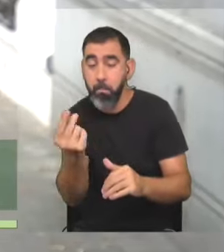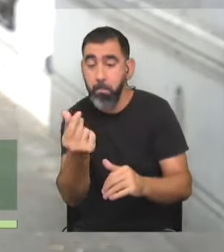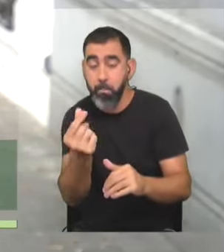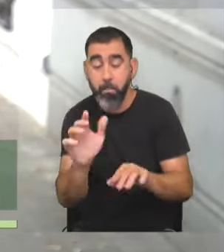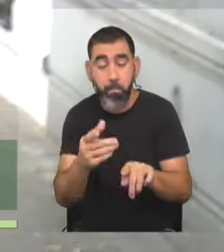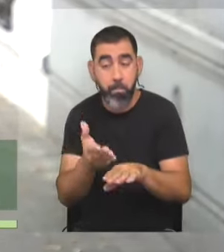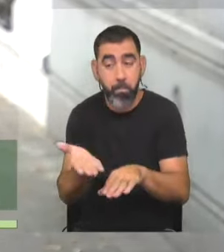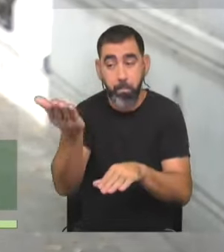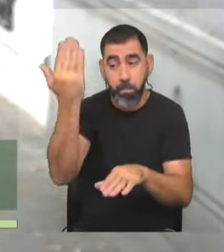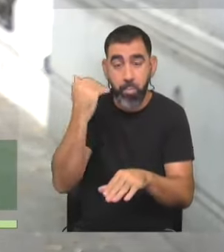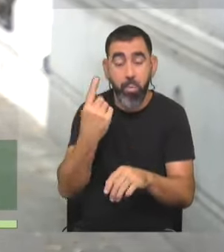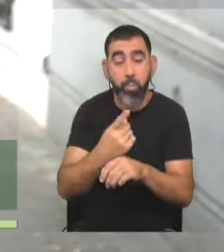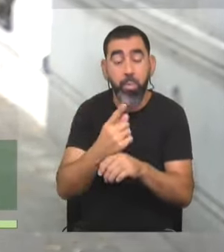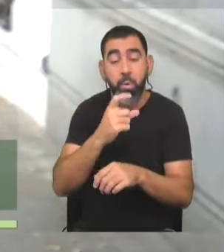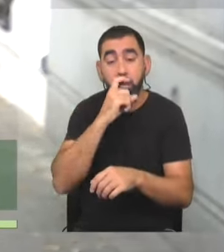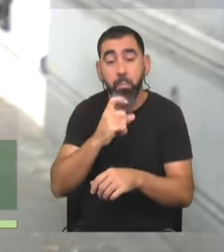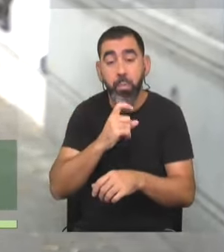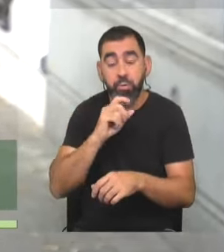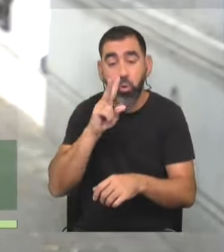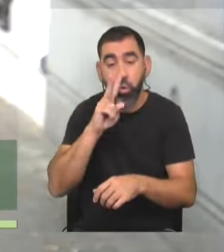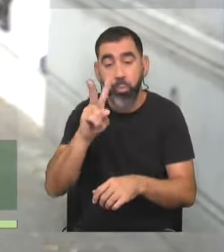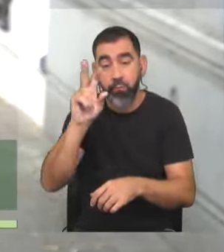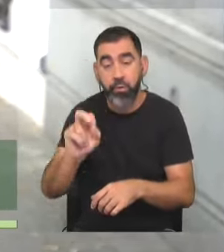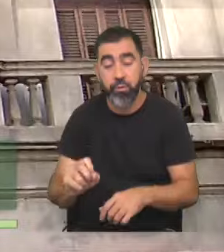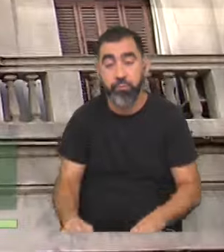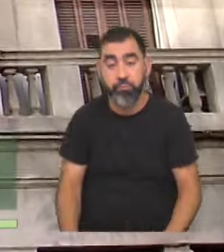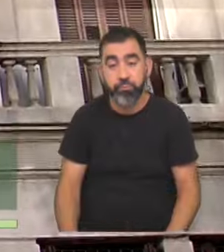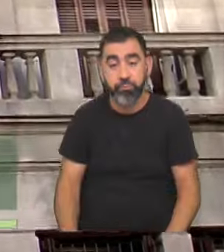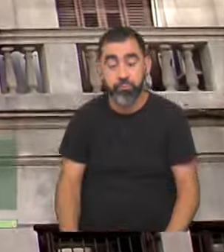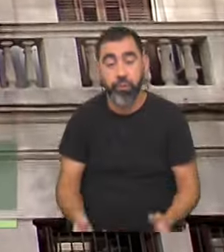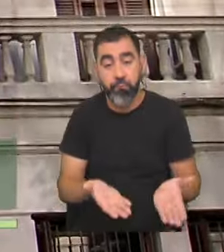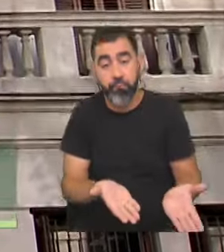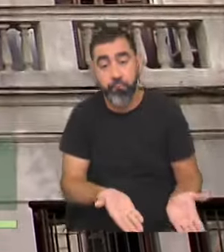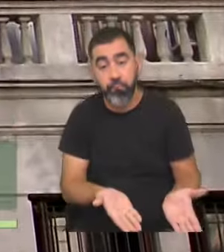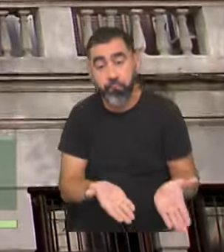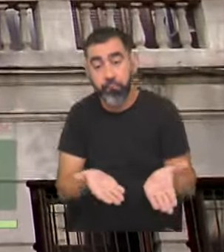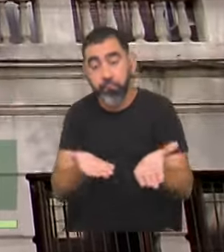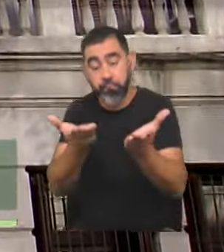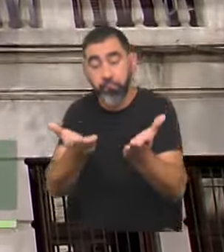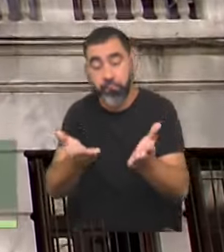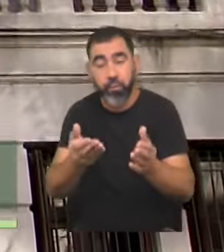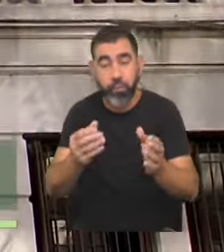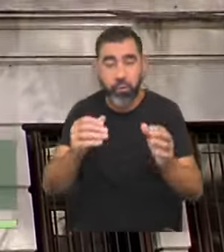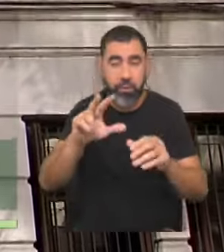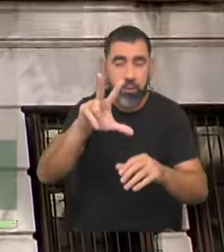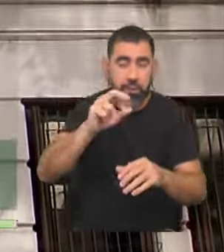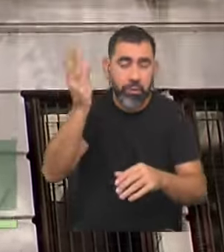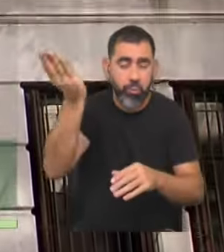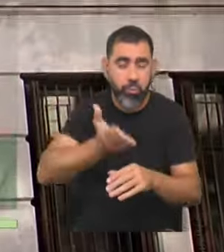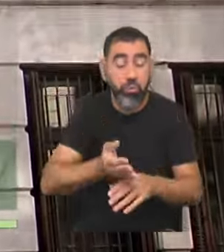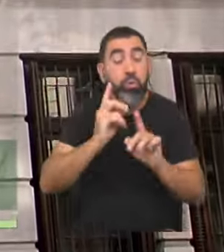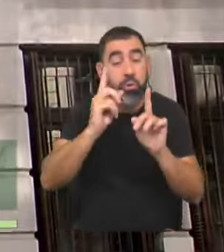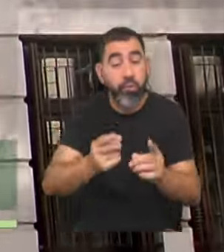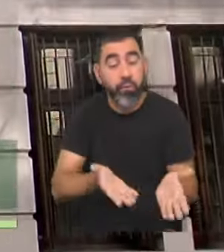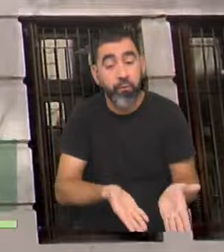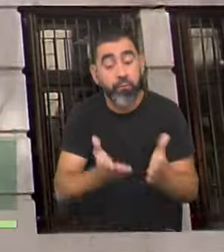aún de lo que estaba el primero de marzo del 2020 es decir que toda la inflación que hubo en este periodo que está en el orden del 30% también es